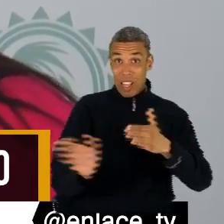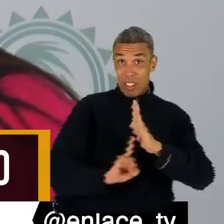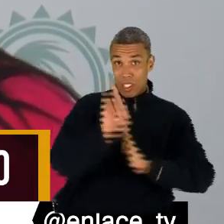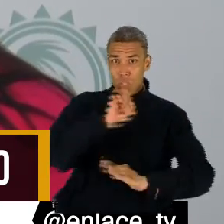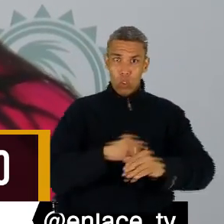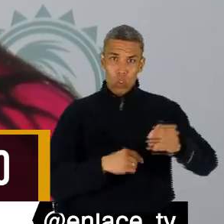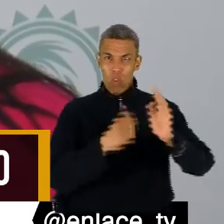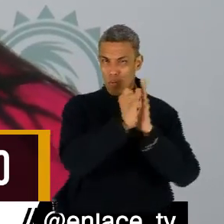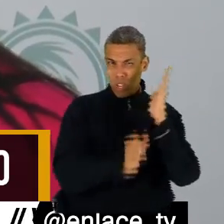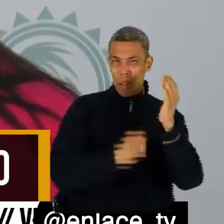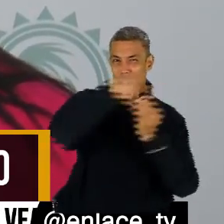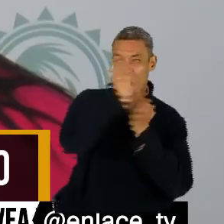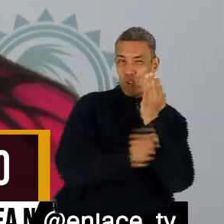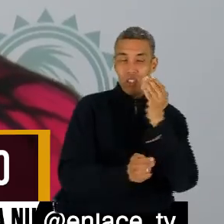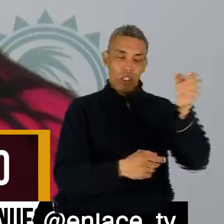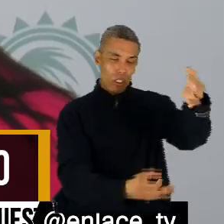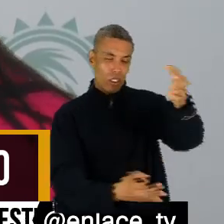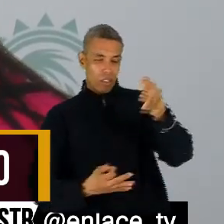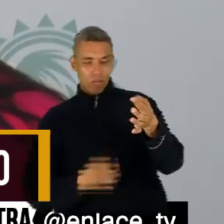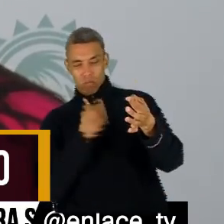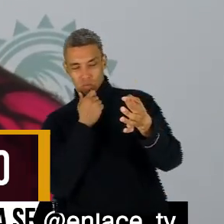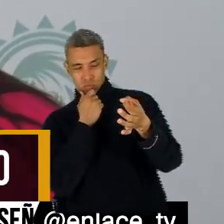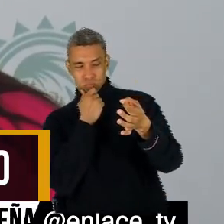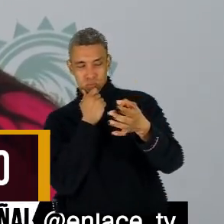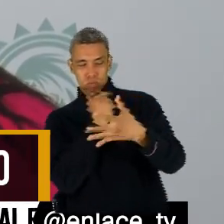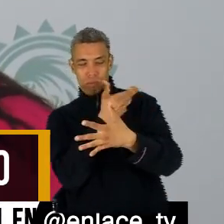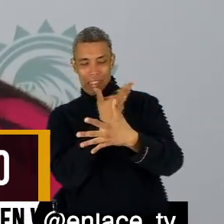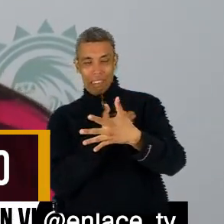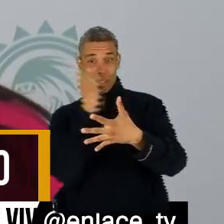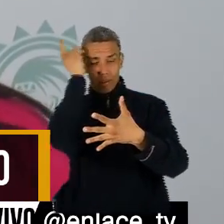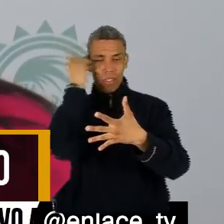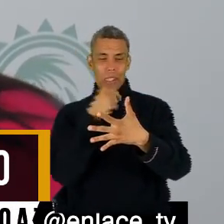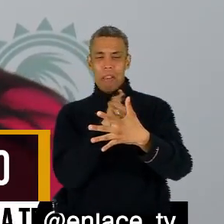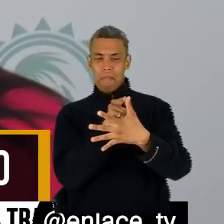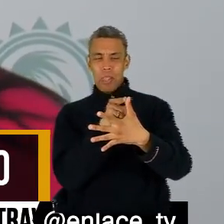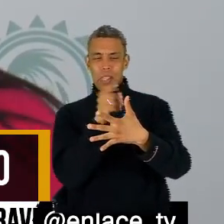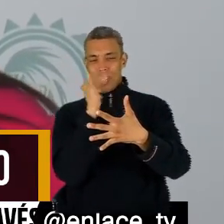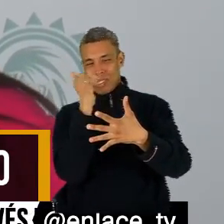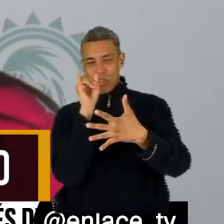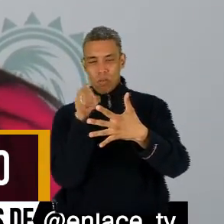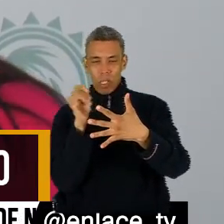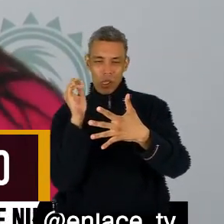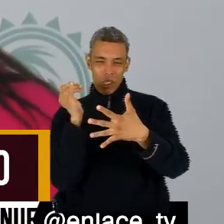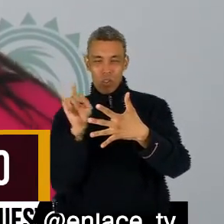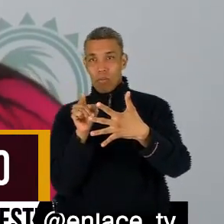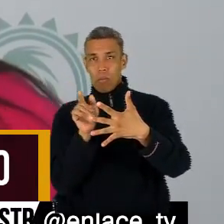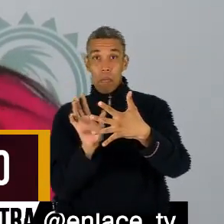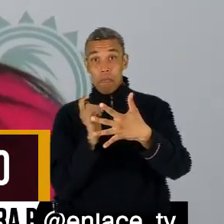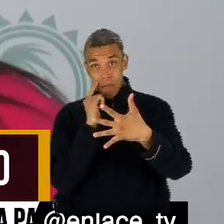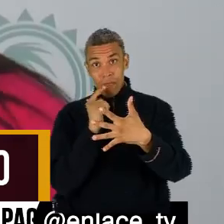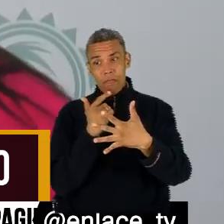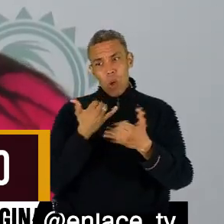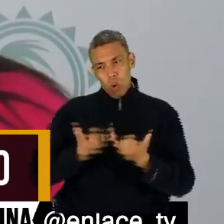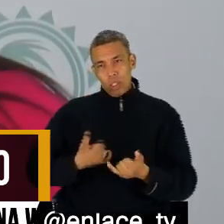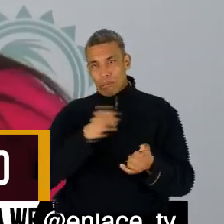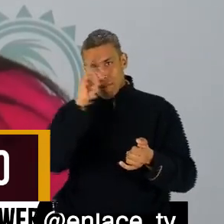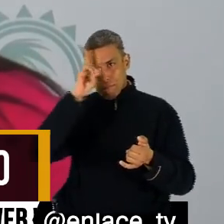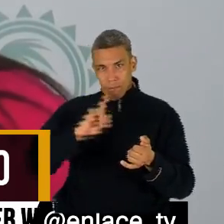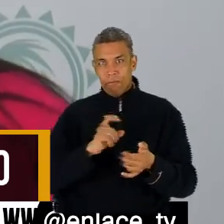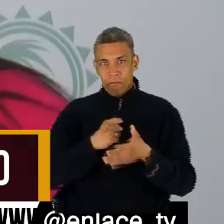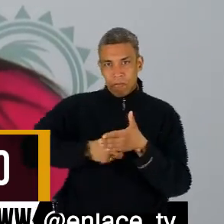detallado y un poco más minucioso sobre cada aspecto que contiene el plan de desarrollo. ¿Hay buena atmósfera para la aprobación del plan? Sí, claro. Desde un